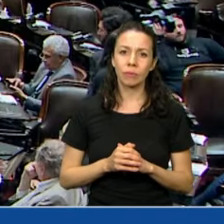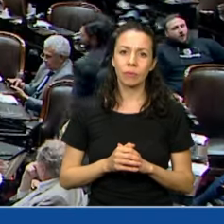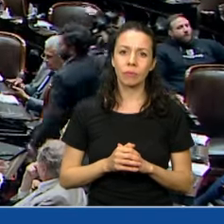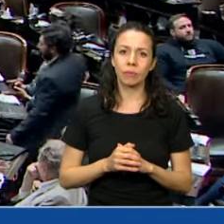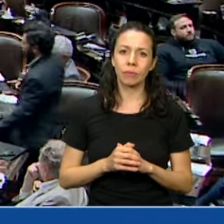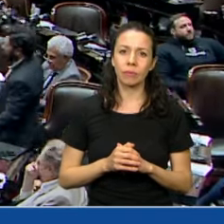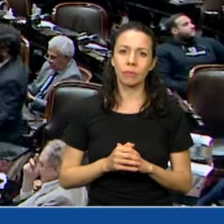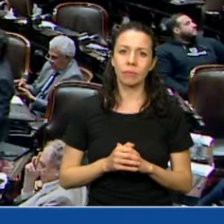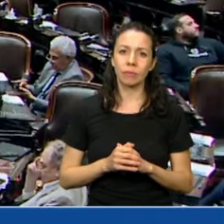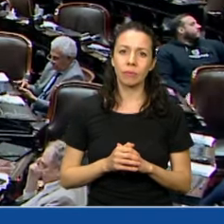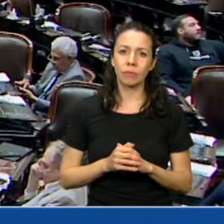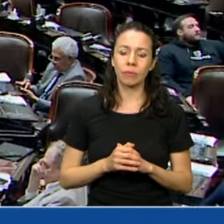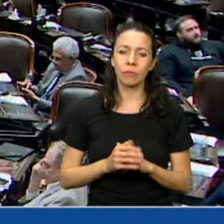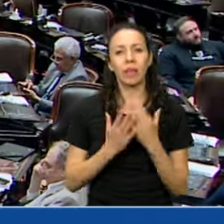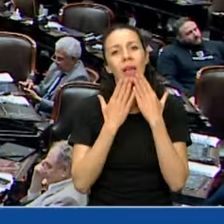silencio